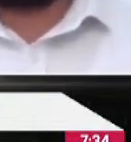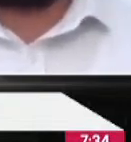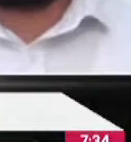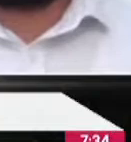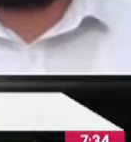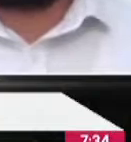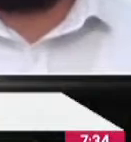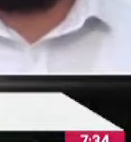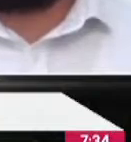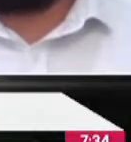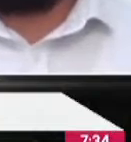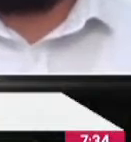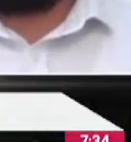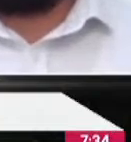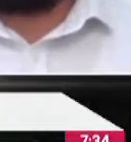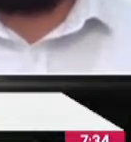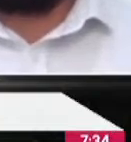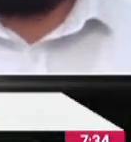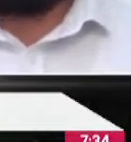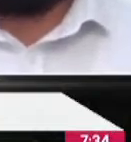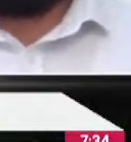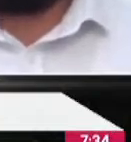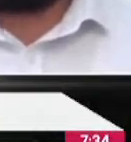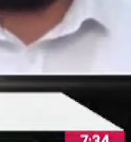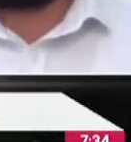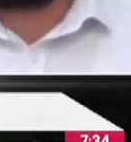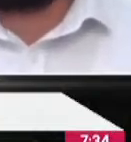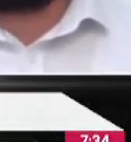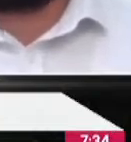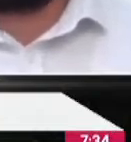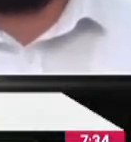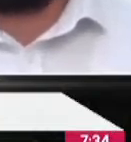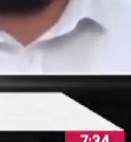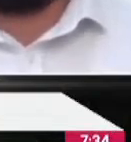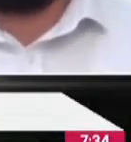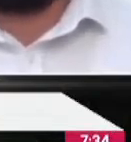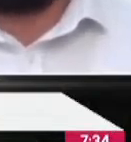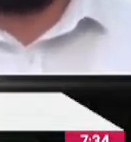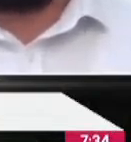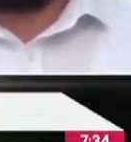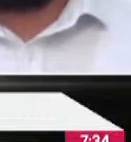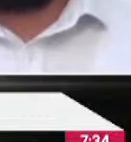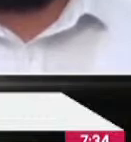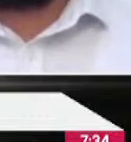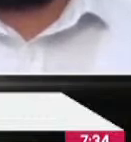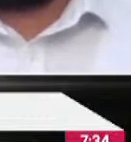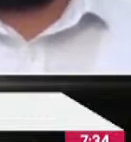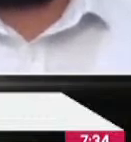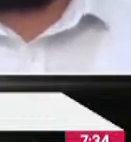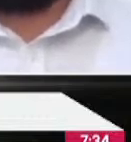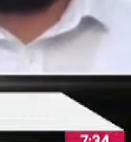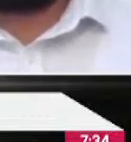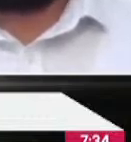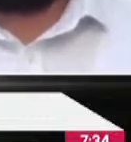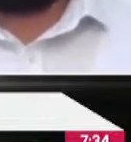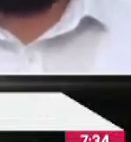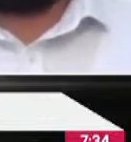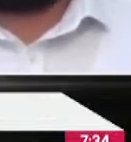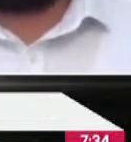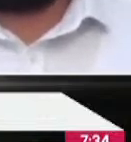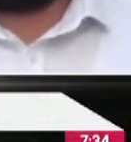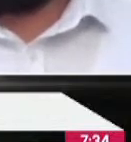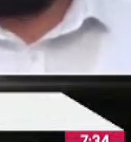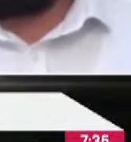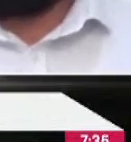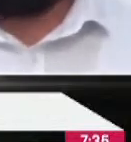después de en realidad después de de invierno en realidad los pronósticos tienen mucha incertidumbre no y podría pasar cualquier cosa